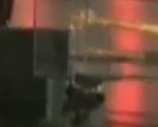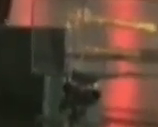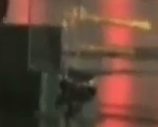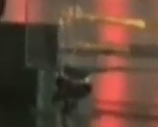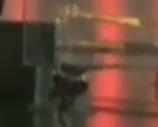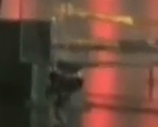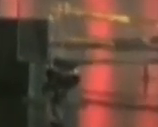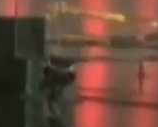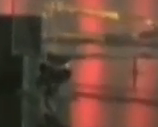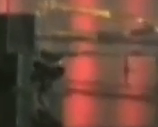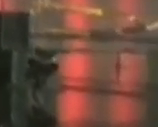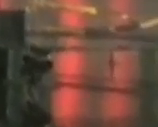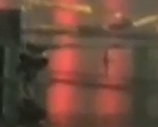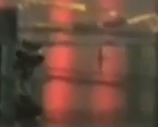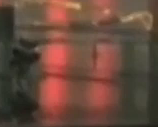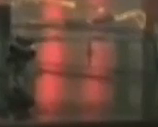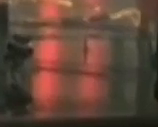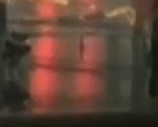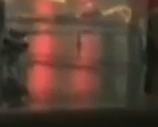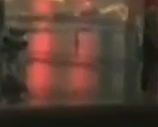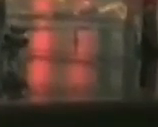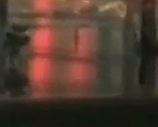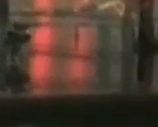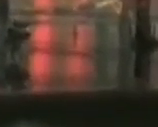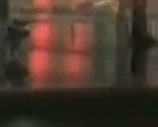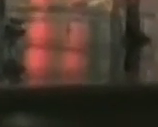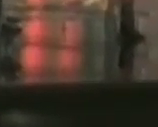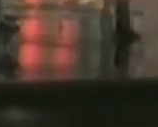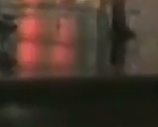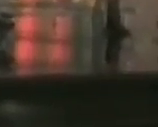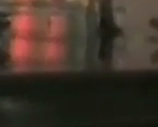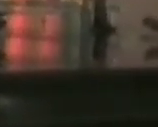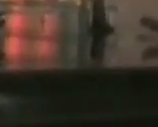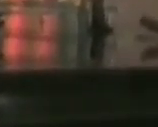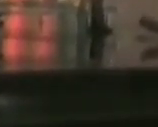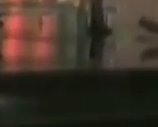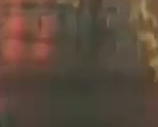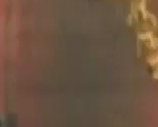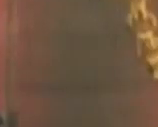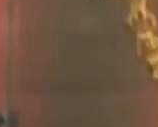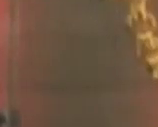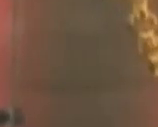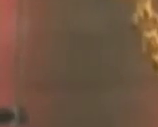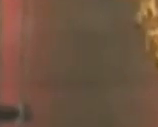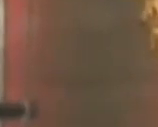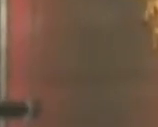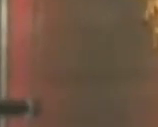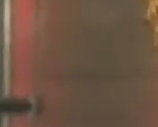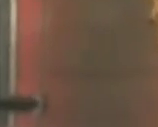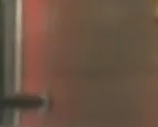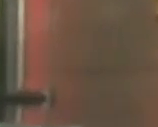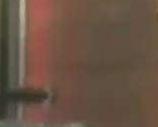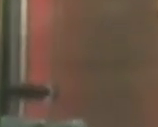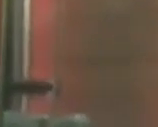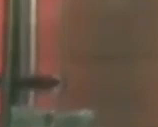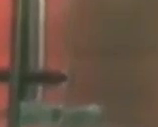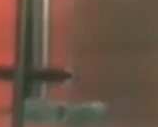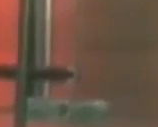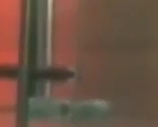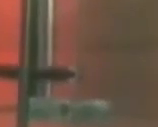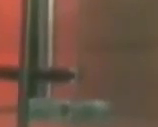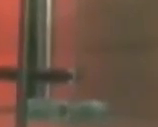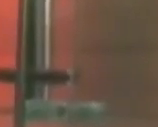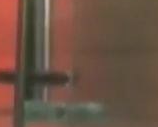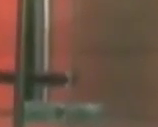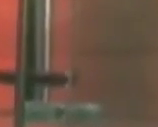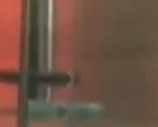las amenazas que se ciernen contra la República Bolivariana de Venezuela. Necesita, decía el jefe de Estado venezolano,